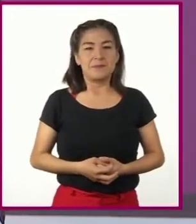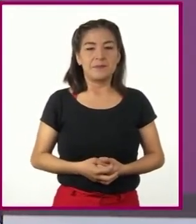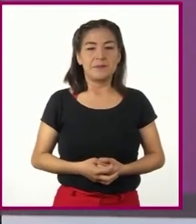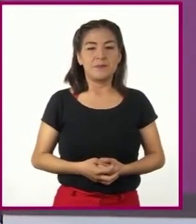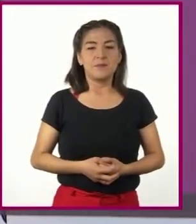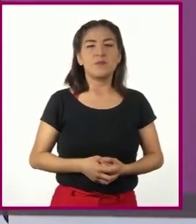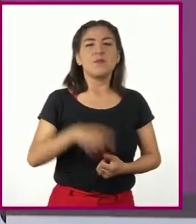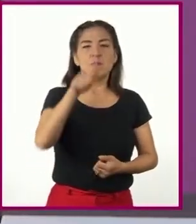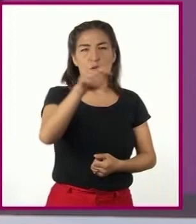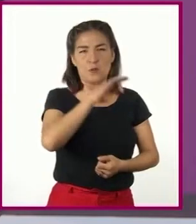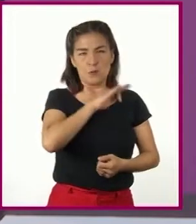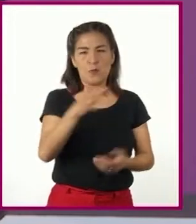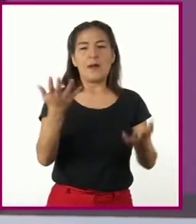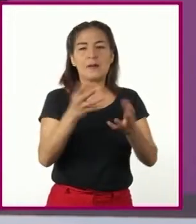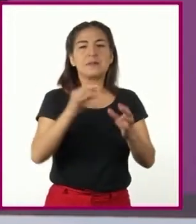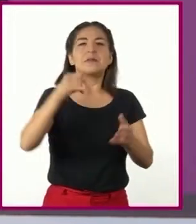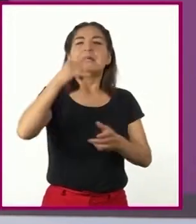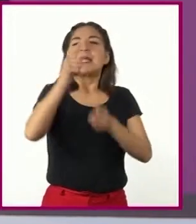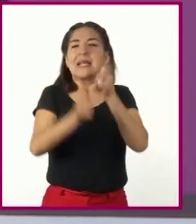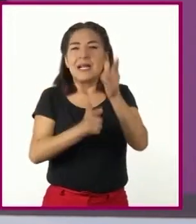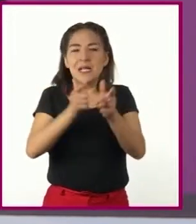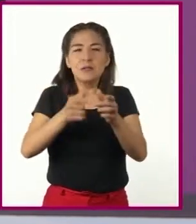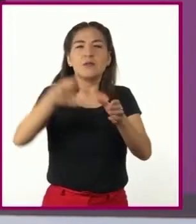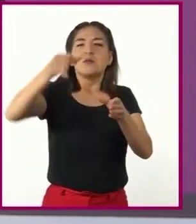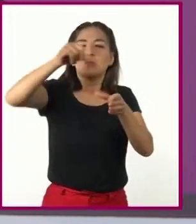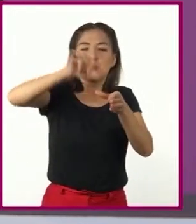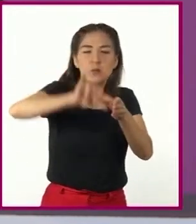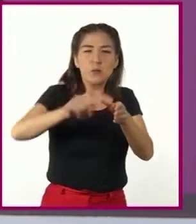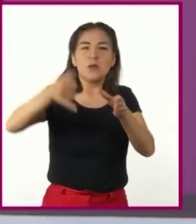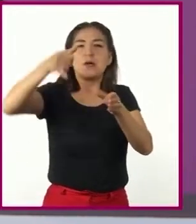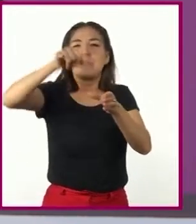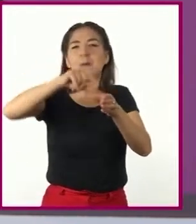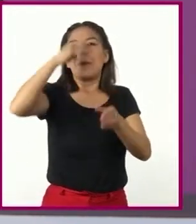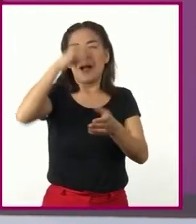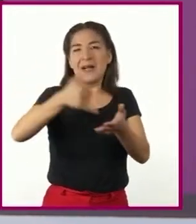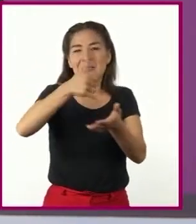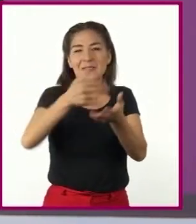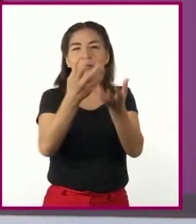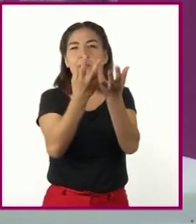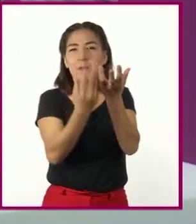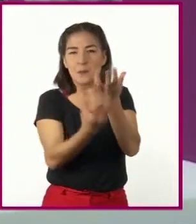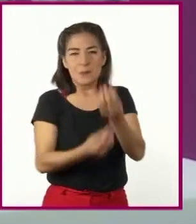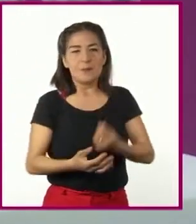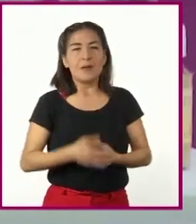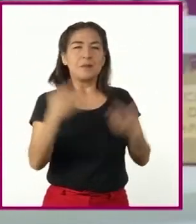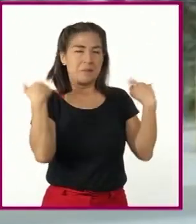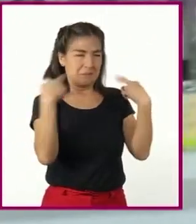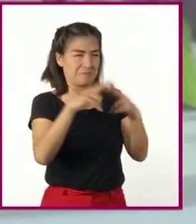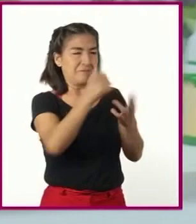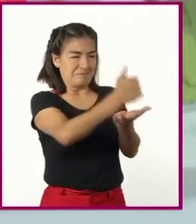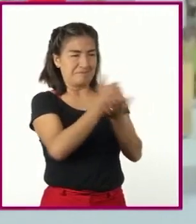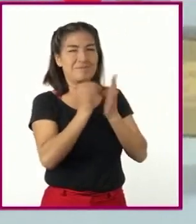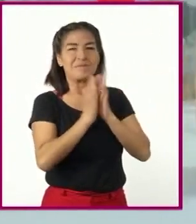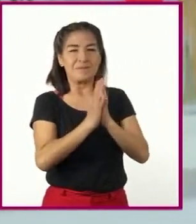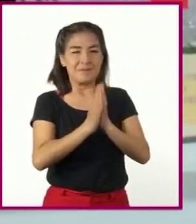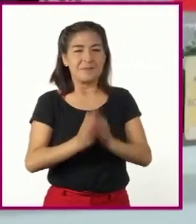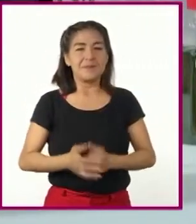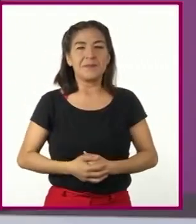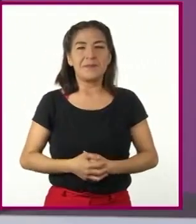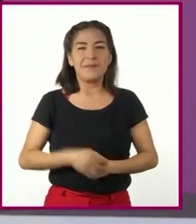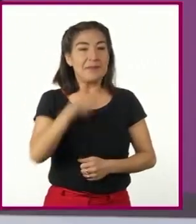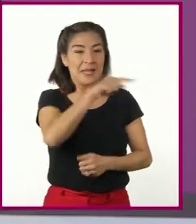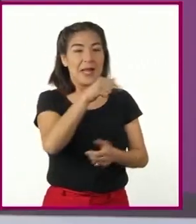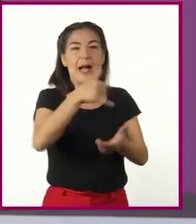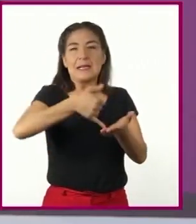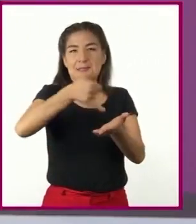Recuerden hacerlo lentamente para que los aceites se vayan mezclando. Maestra, ¿me puede ayudar, por favor? Aceite de